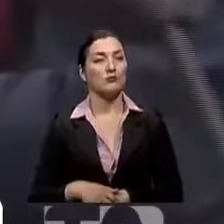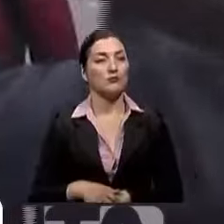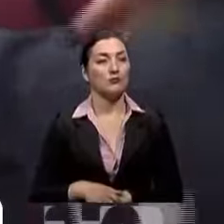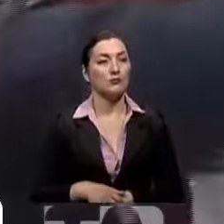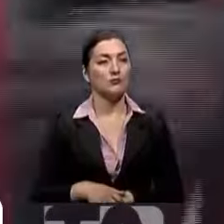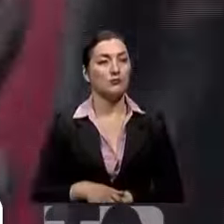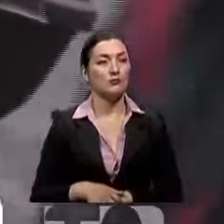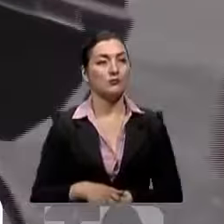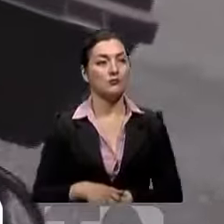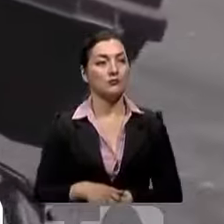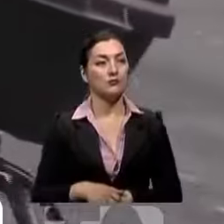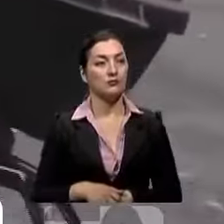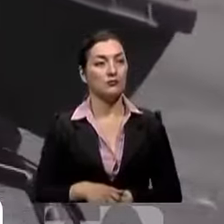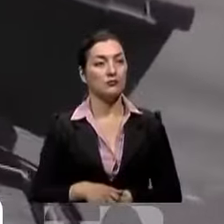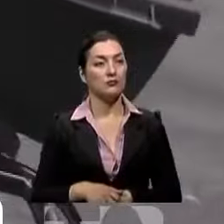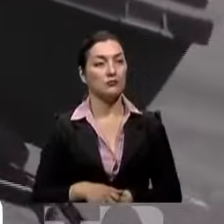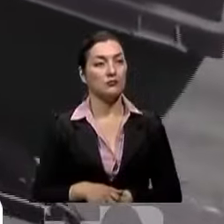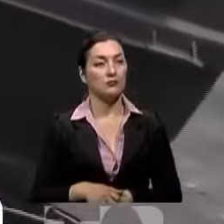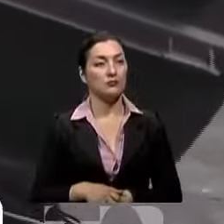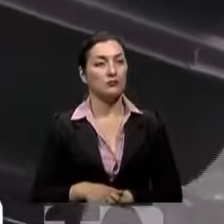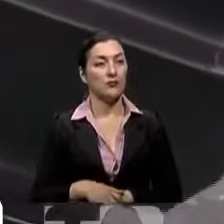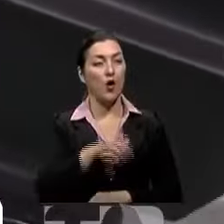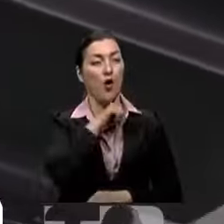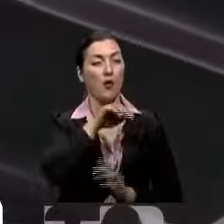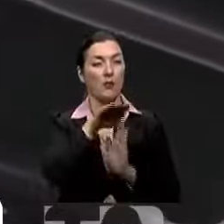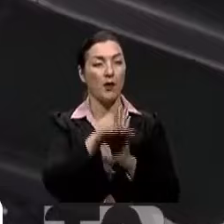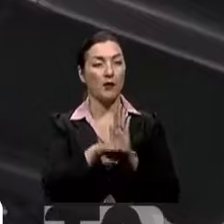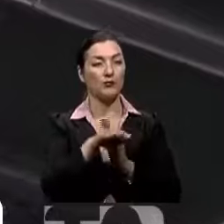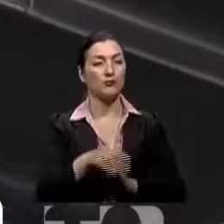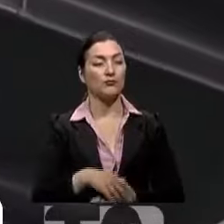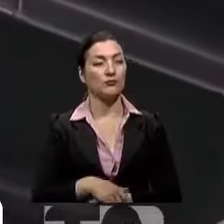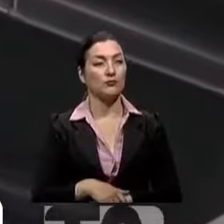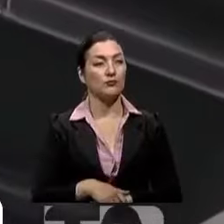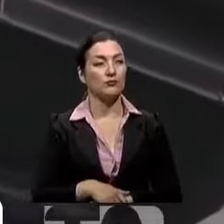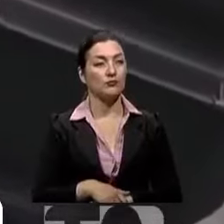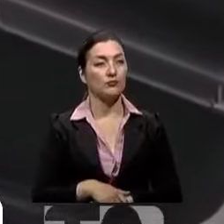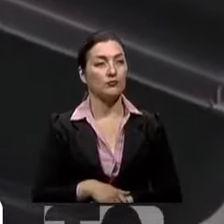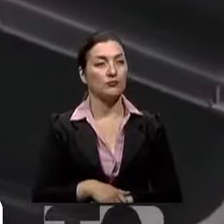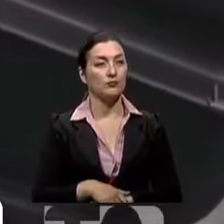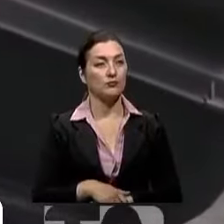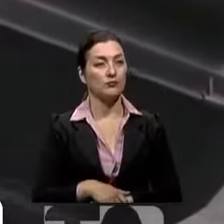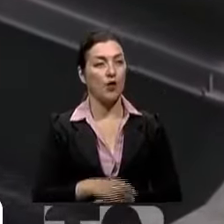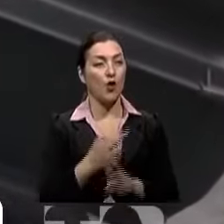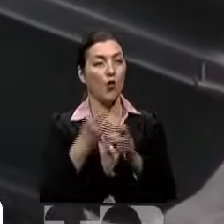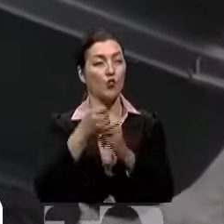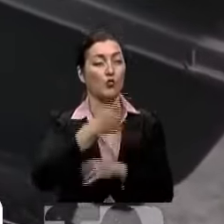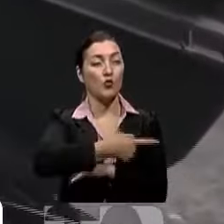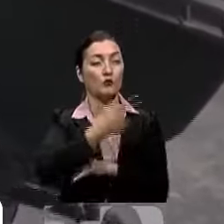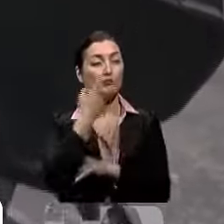que sean menos del índice, reducir el índice delincuencial. Quizás en torno a ello, los resultados que ustedes han obtenido en los últimos